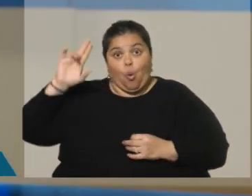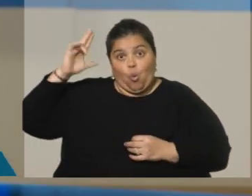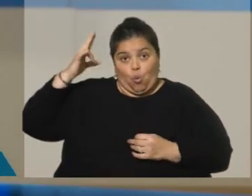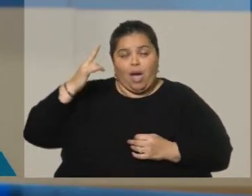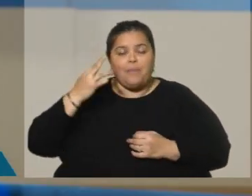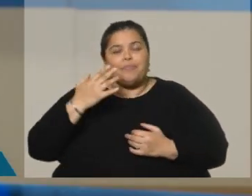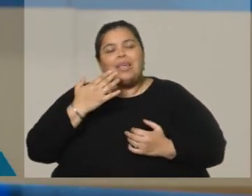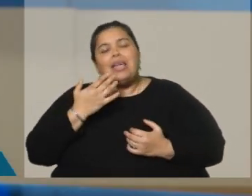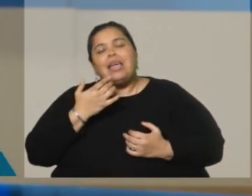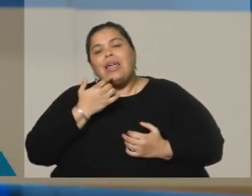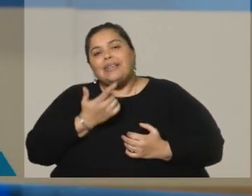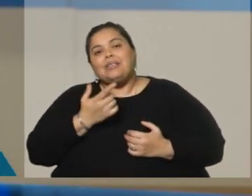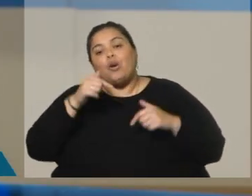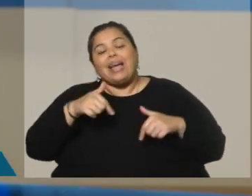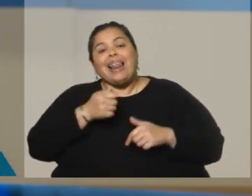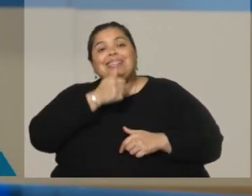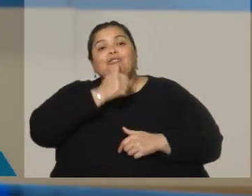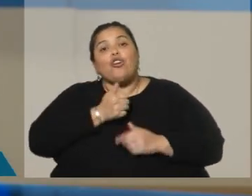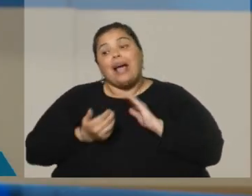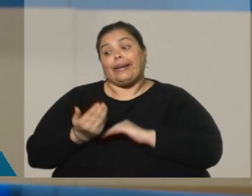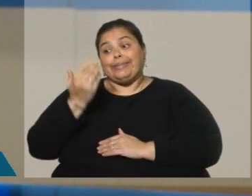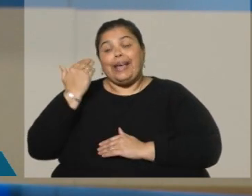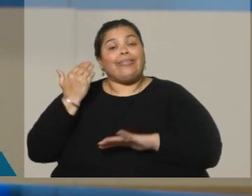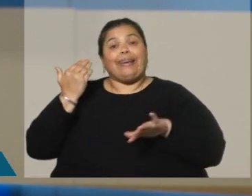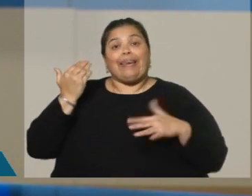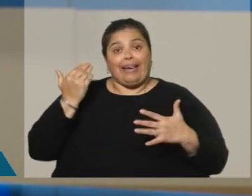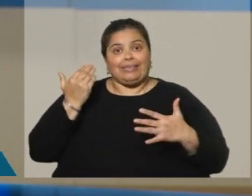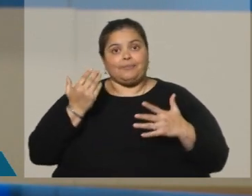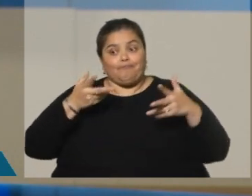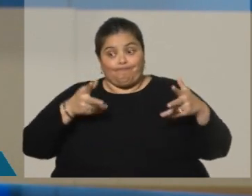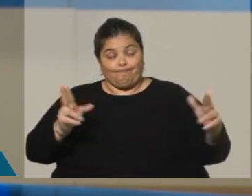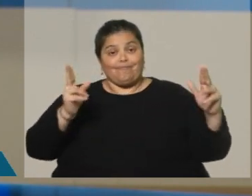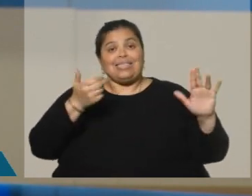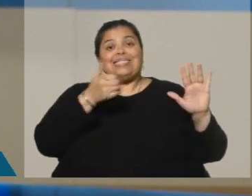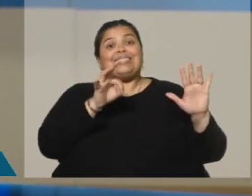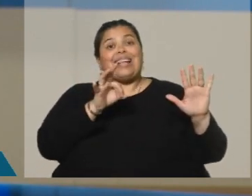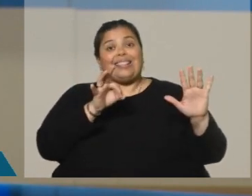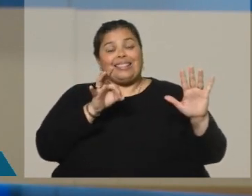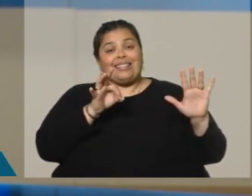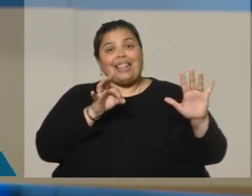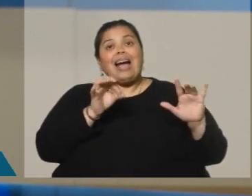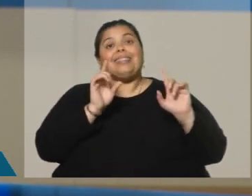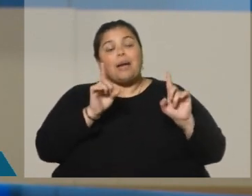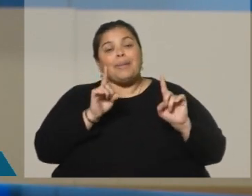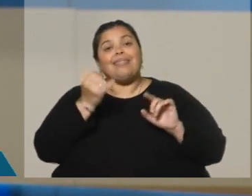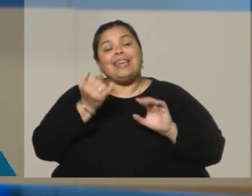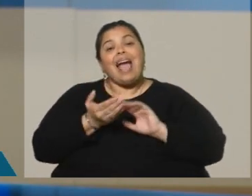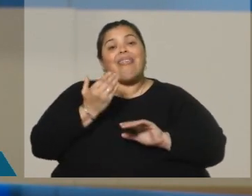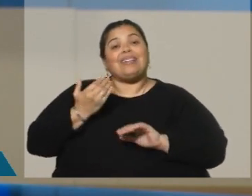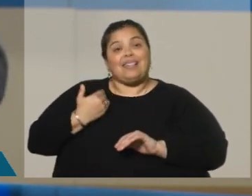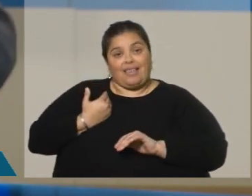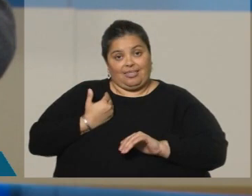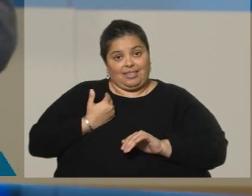de la de la historia reciente marcada dentro de la década de los años 60 con sus antecedentes en realidad